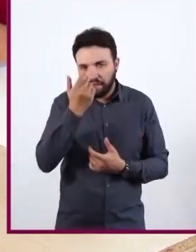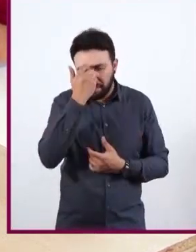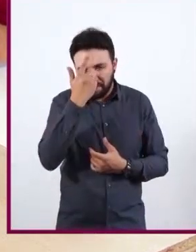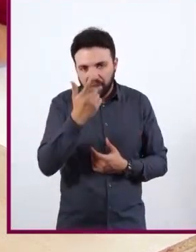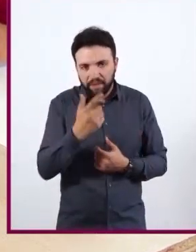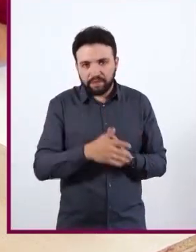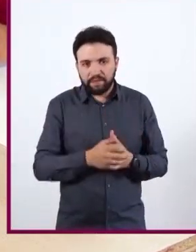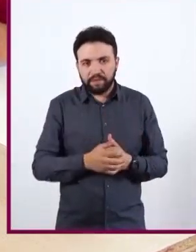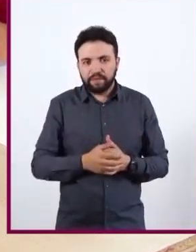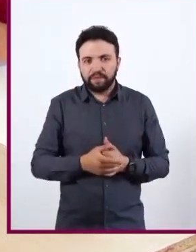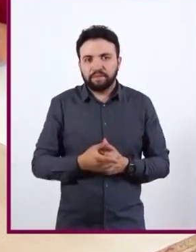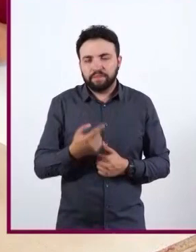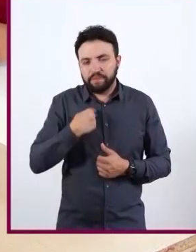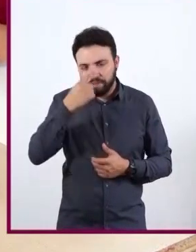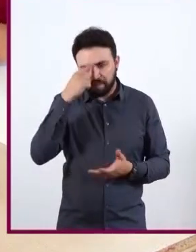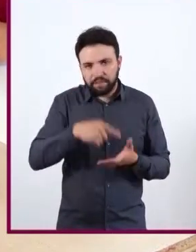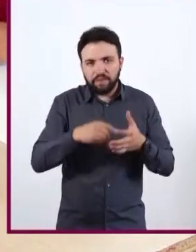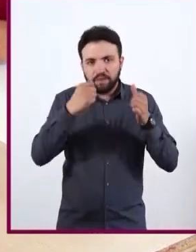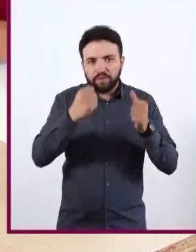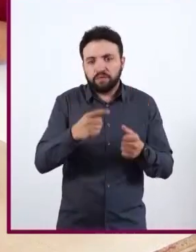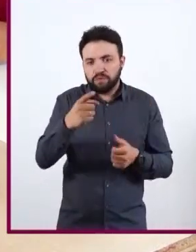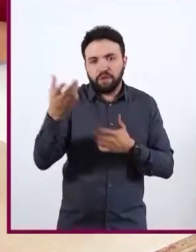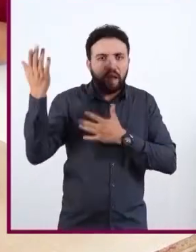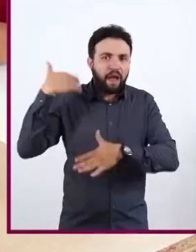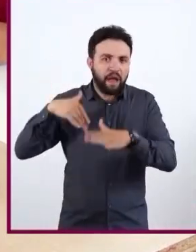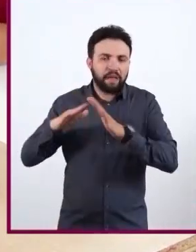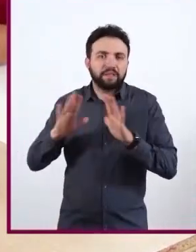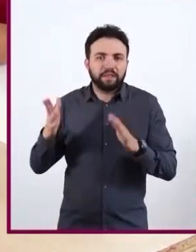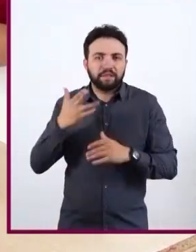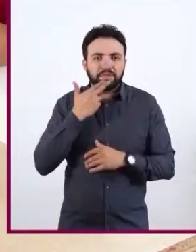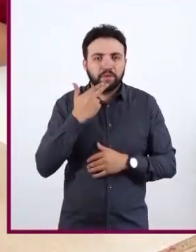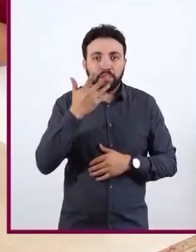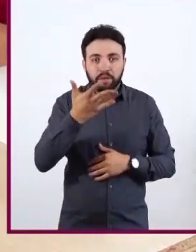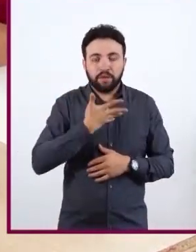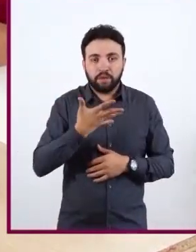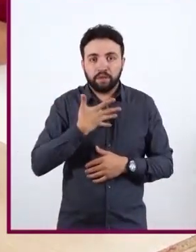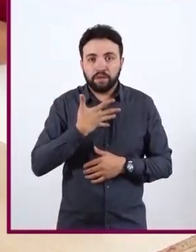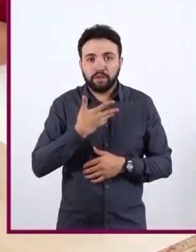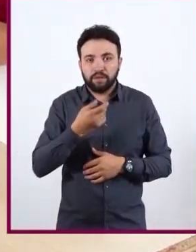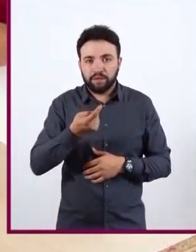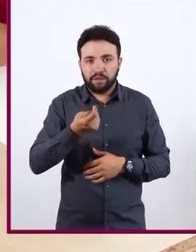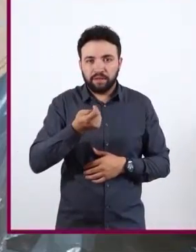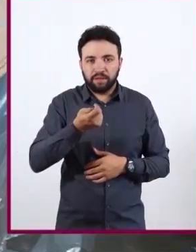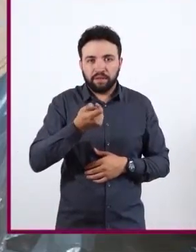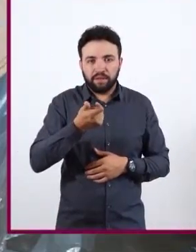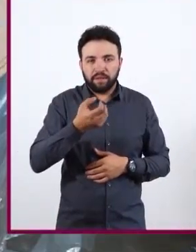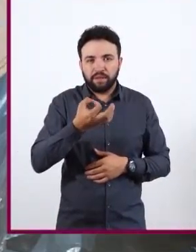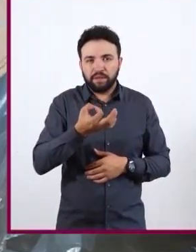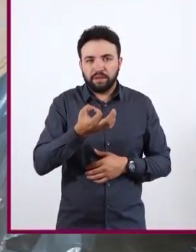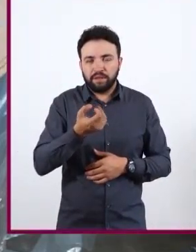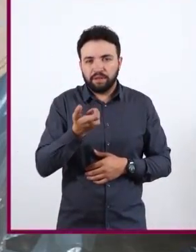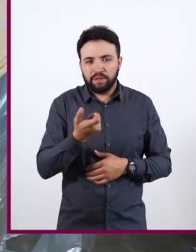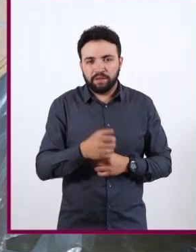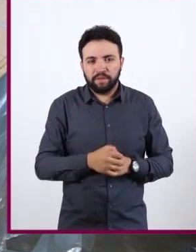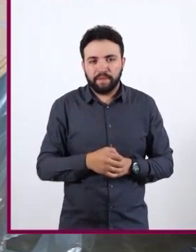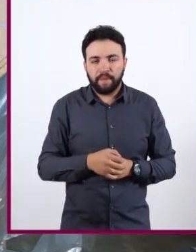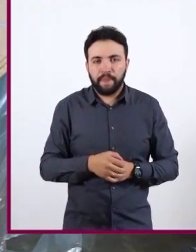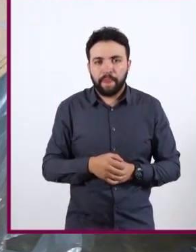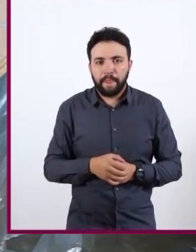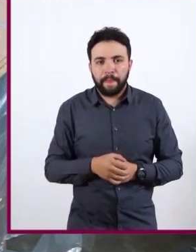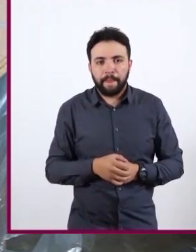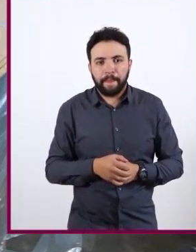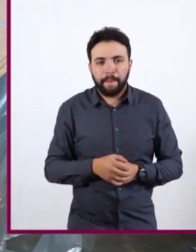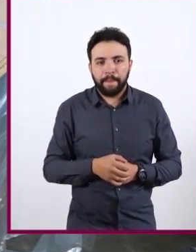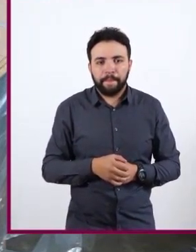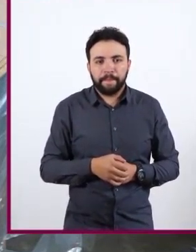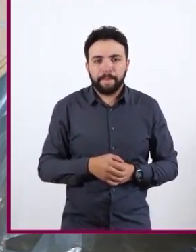es algo muy elemental y seguramente en algún momento lo han hecho. No sé si traen una moneda. Sí, aquí tengo una moneda. Ah,